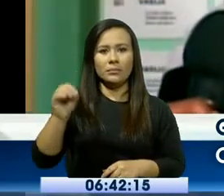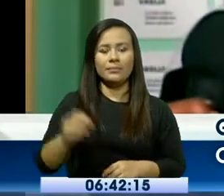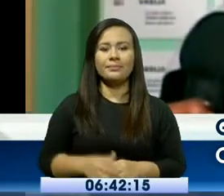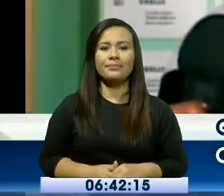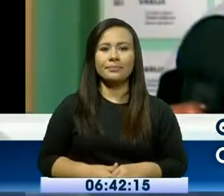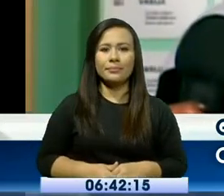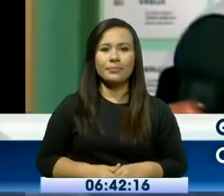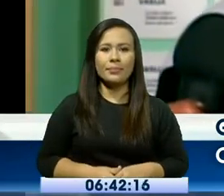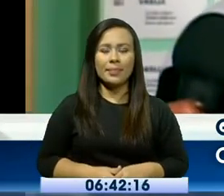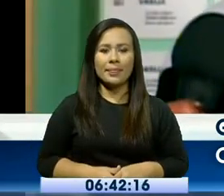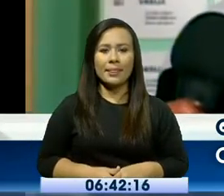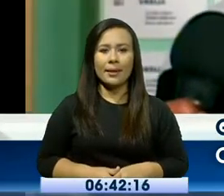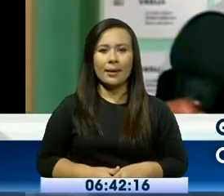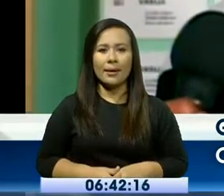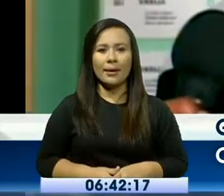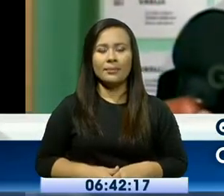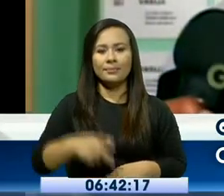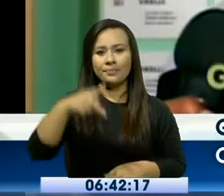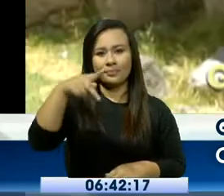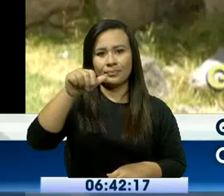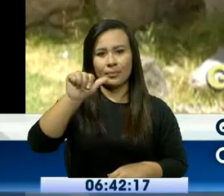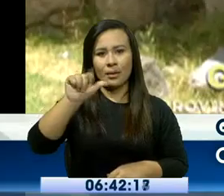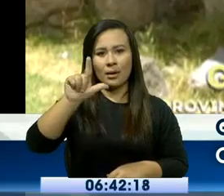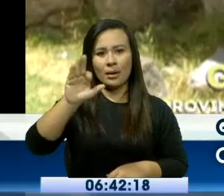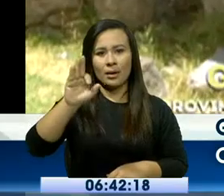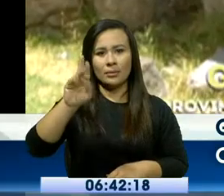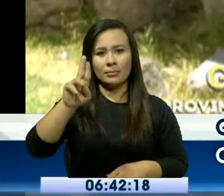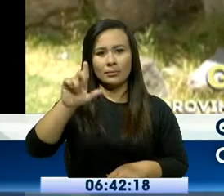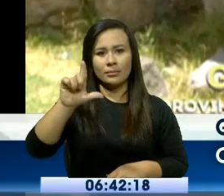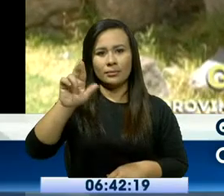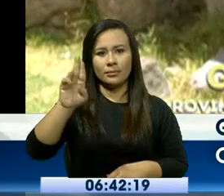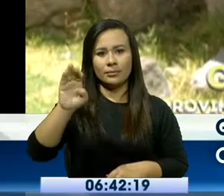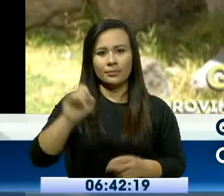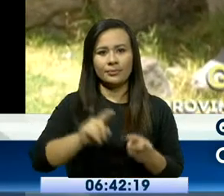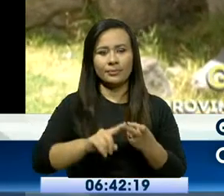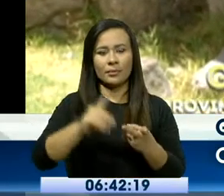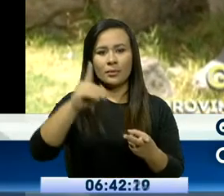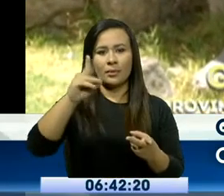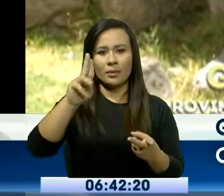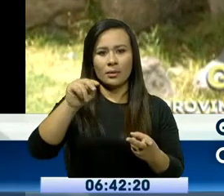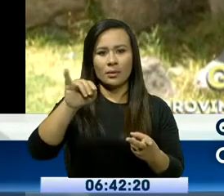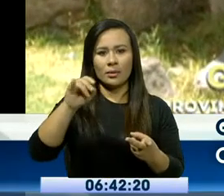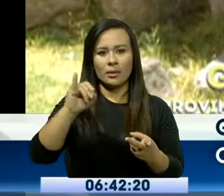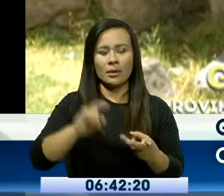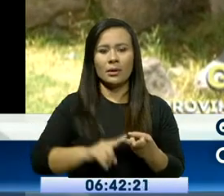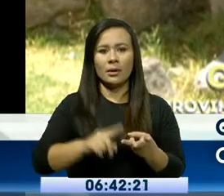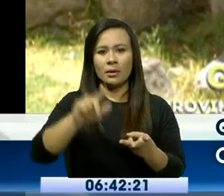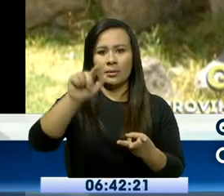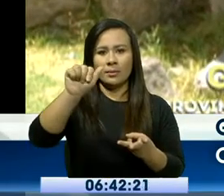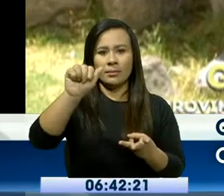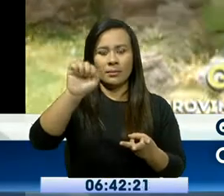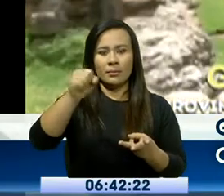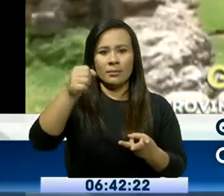son los Patulúes, los Dungis, los Azacos,